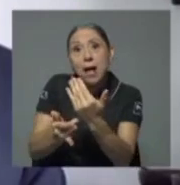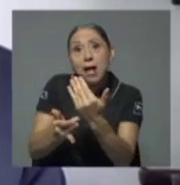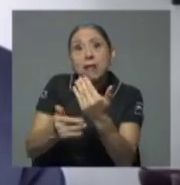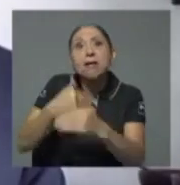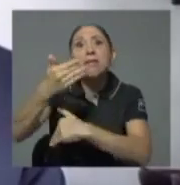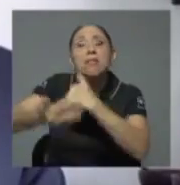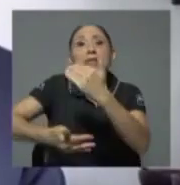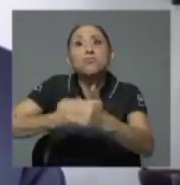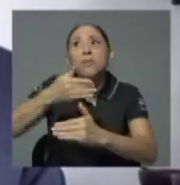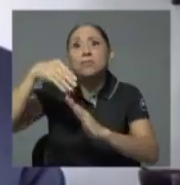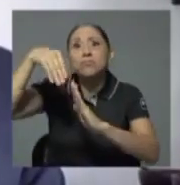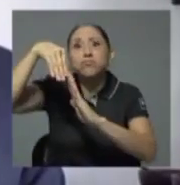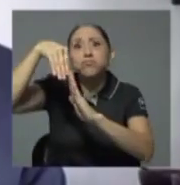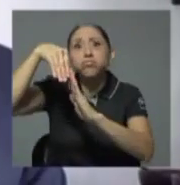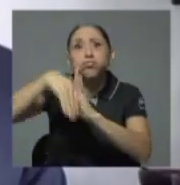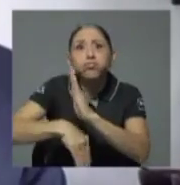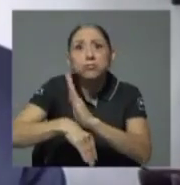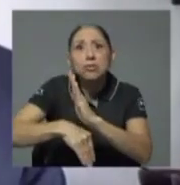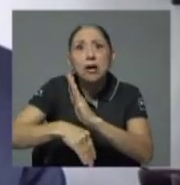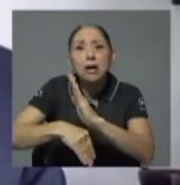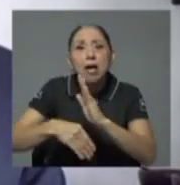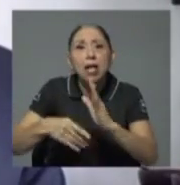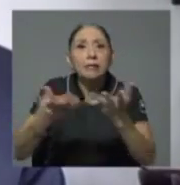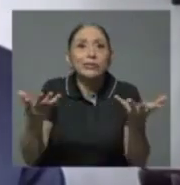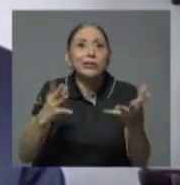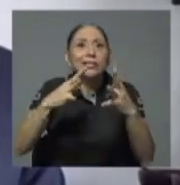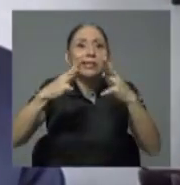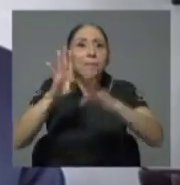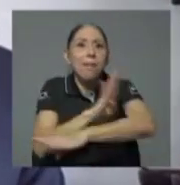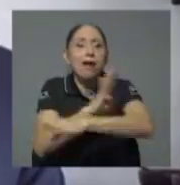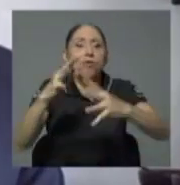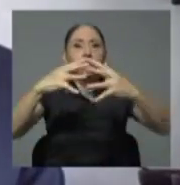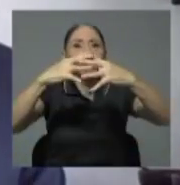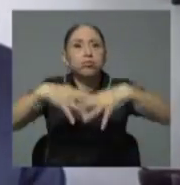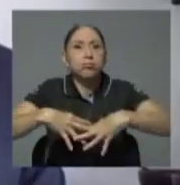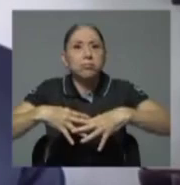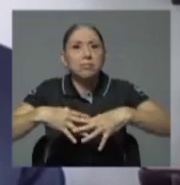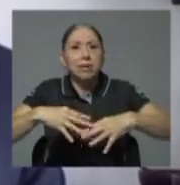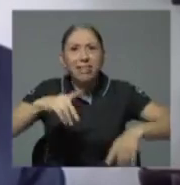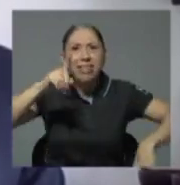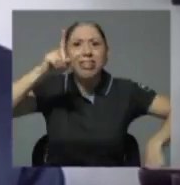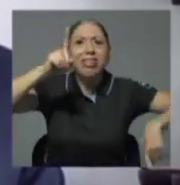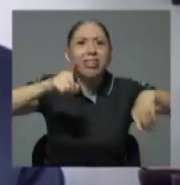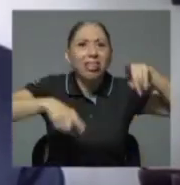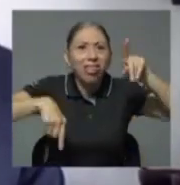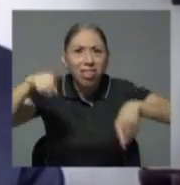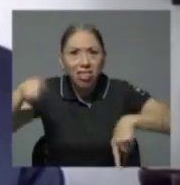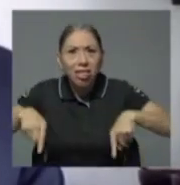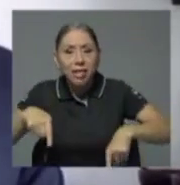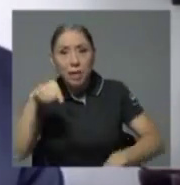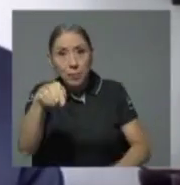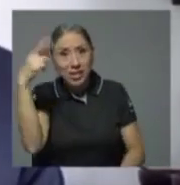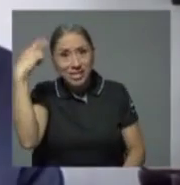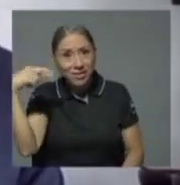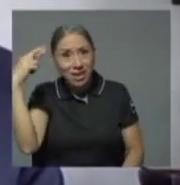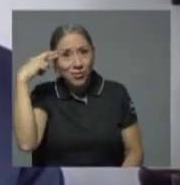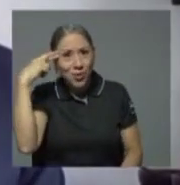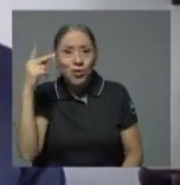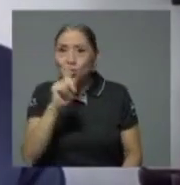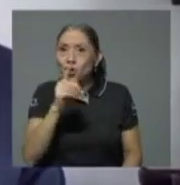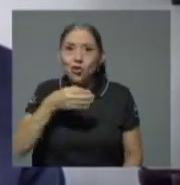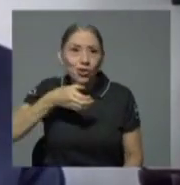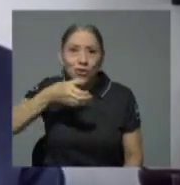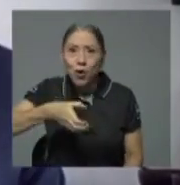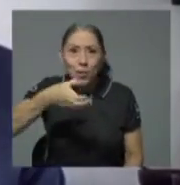banco si es que hay una caída de valor después de que yo lo compré, y por esa razón no se